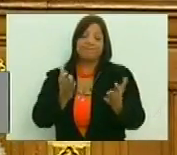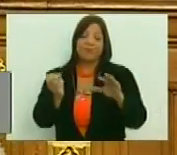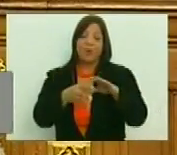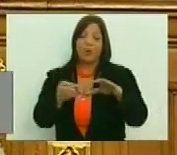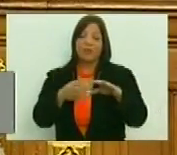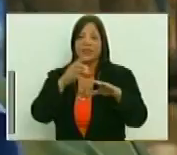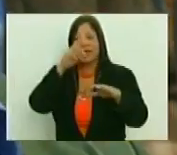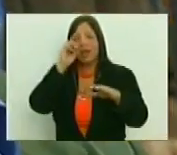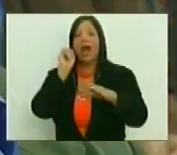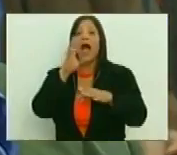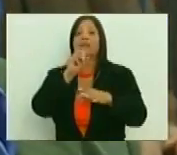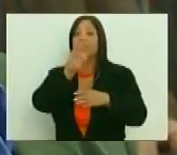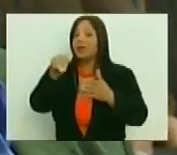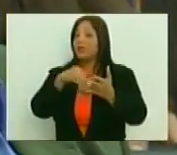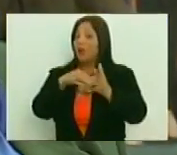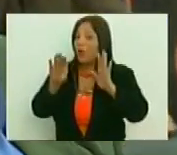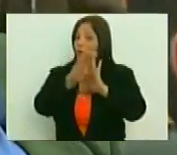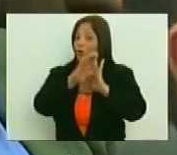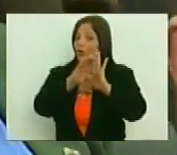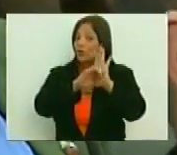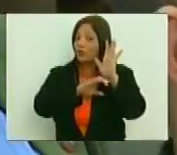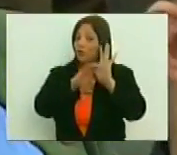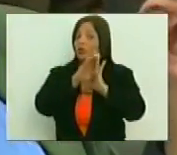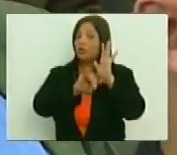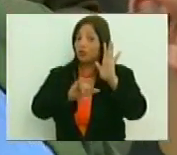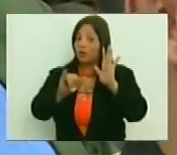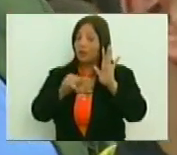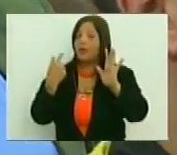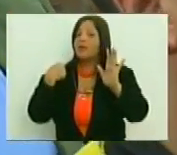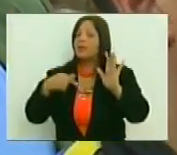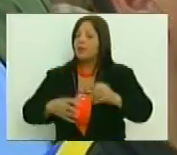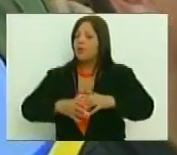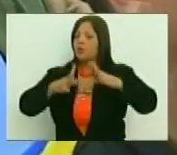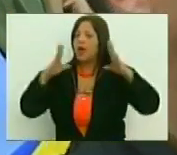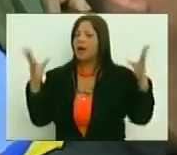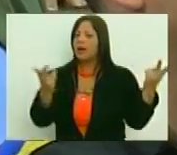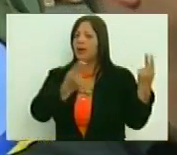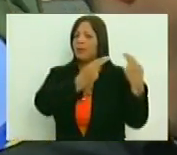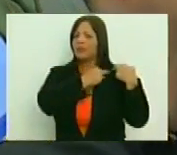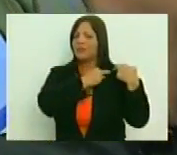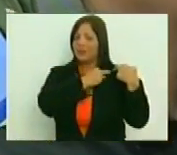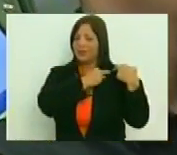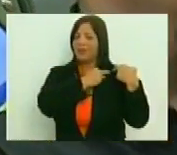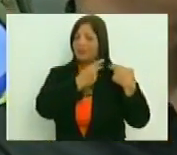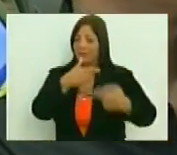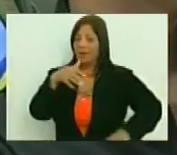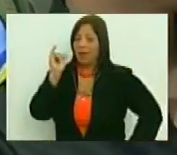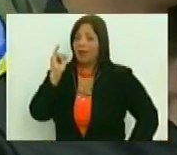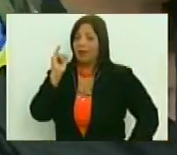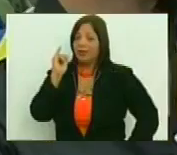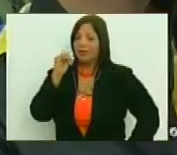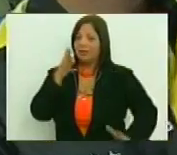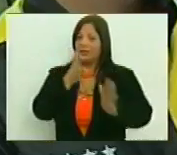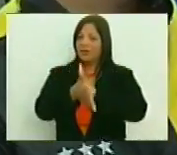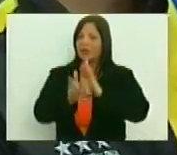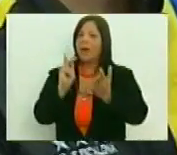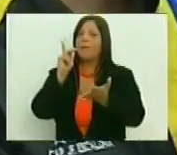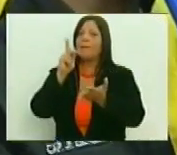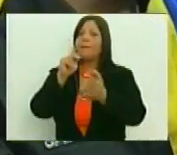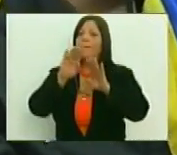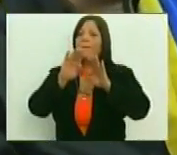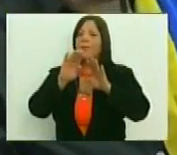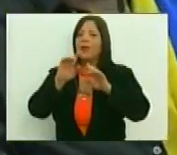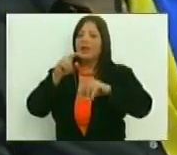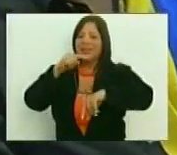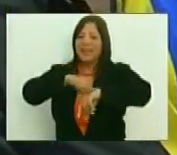La Asamblea Nacional Constituyente tiene ahora una enorme responsabilidad en esta partición del